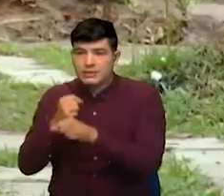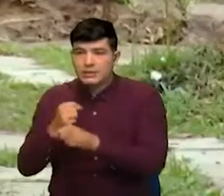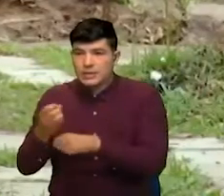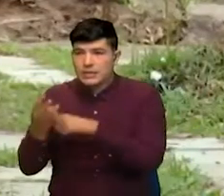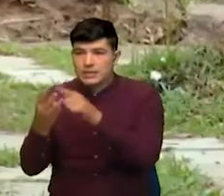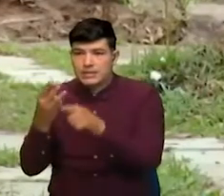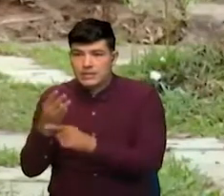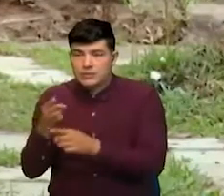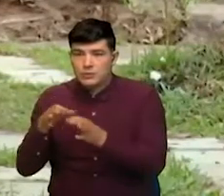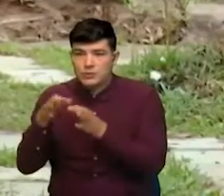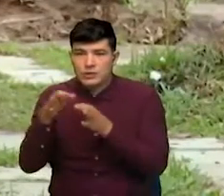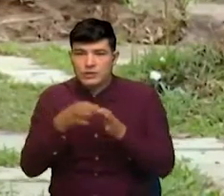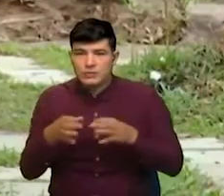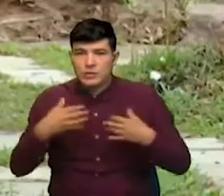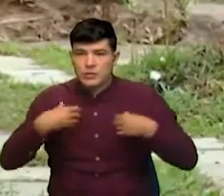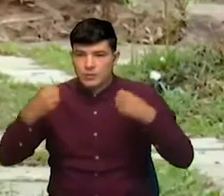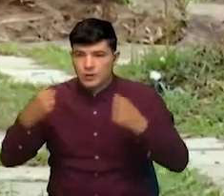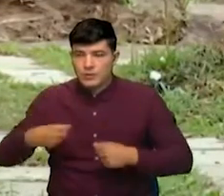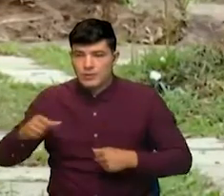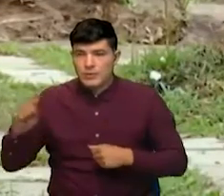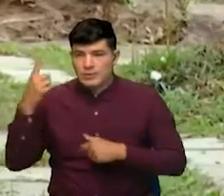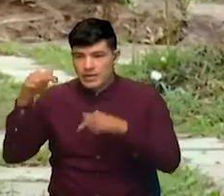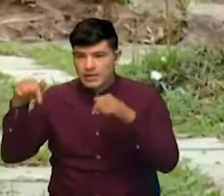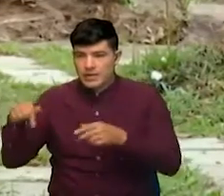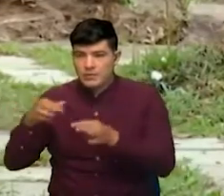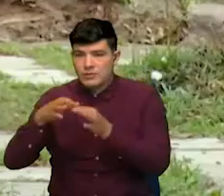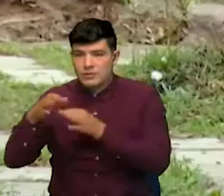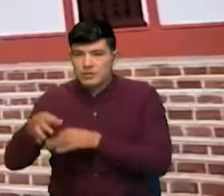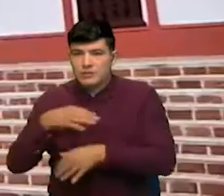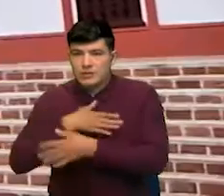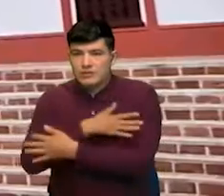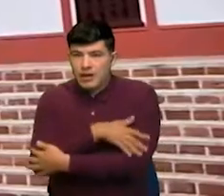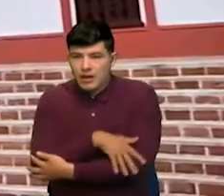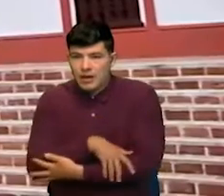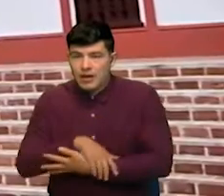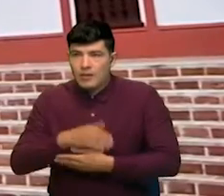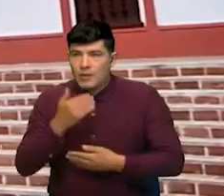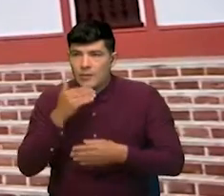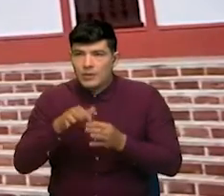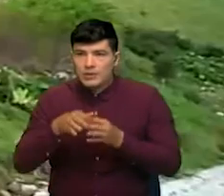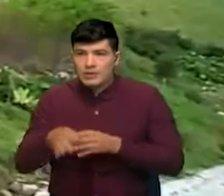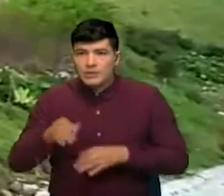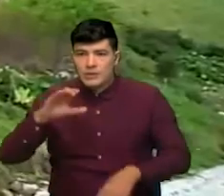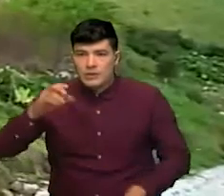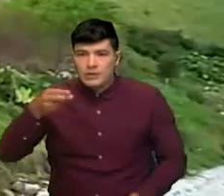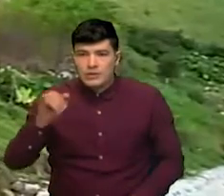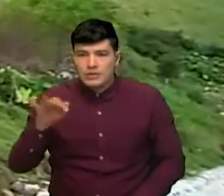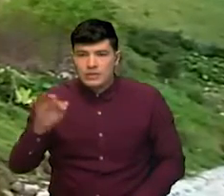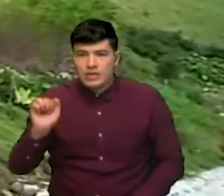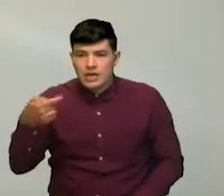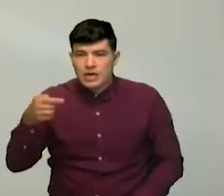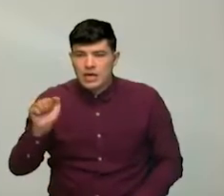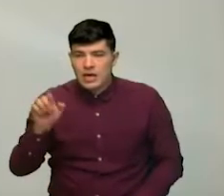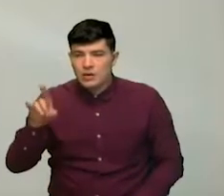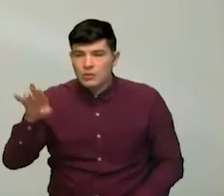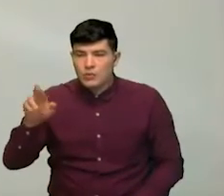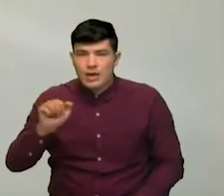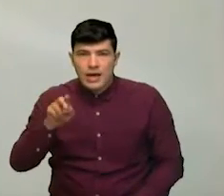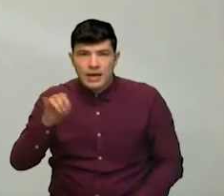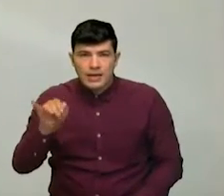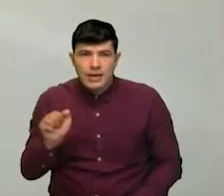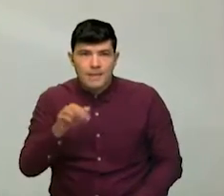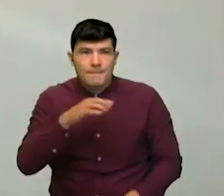3 municipios que pertenecen al primer distrito de Pamplona, como es Chitagá, Durania y Pamplona, pues han